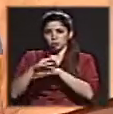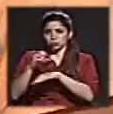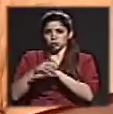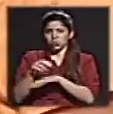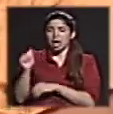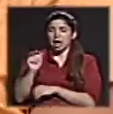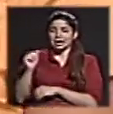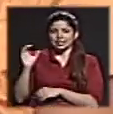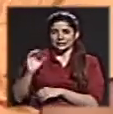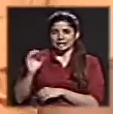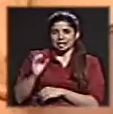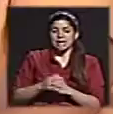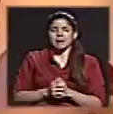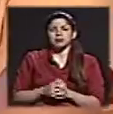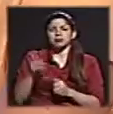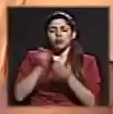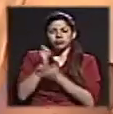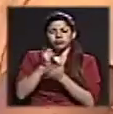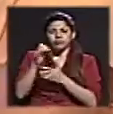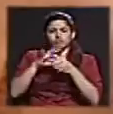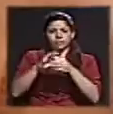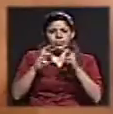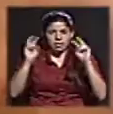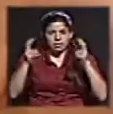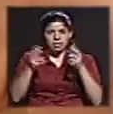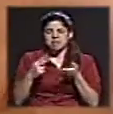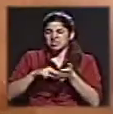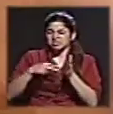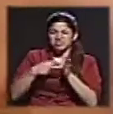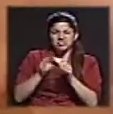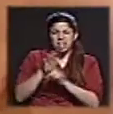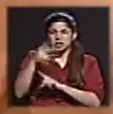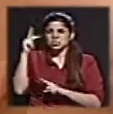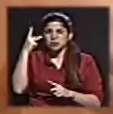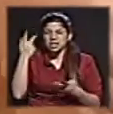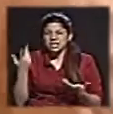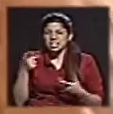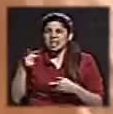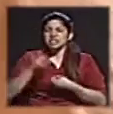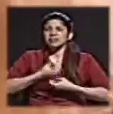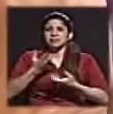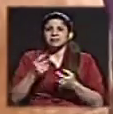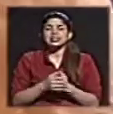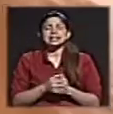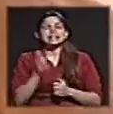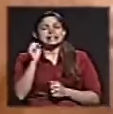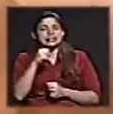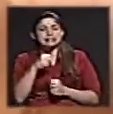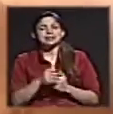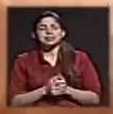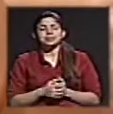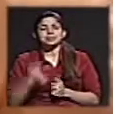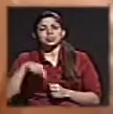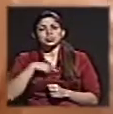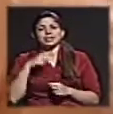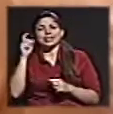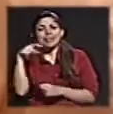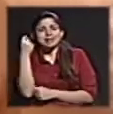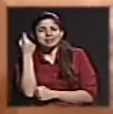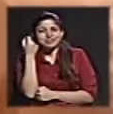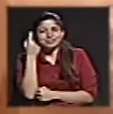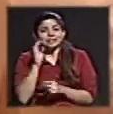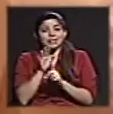Ana Cecilia Escalante, investigaron sobre este tema. ¿Qué es el acoso político? ¿Qué manifestaciones hay? Efectivamente, tenemos que entender